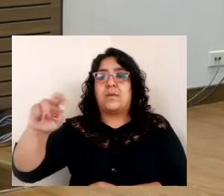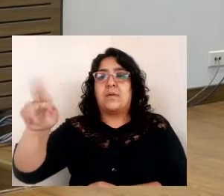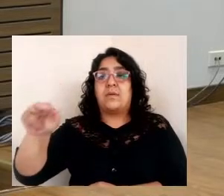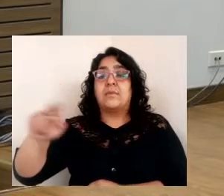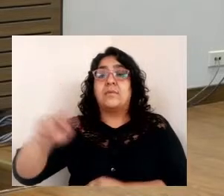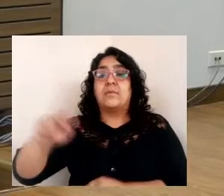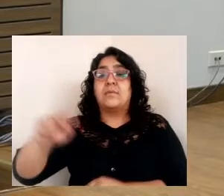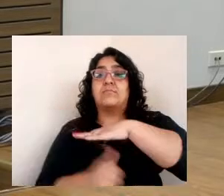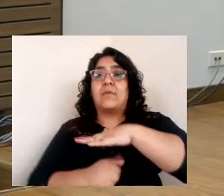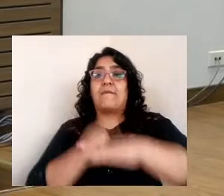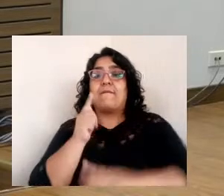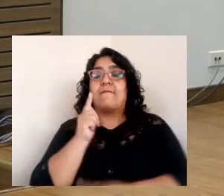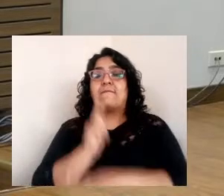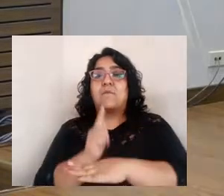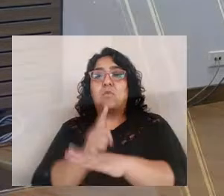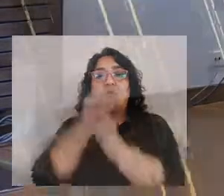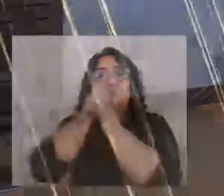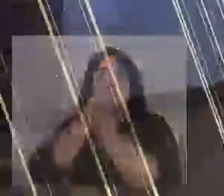Ingeniería.